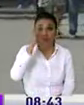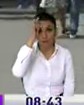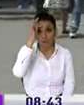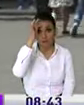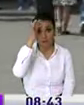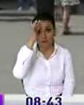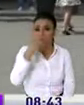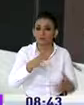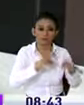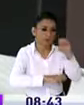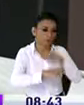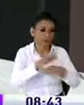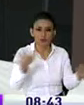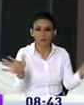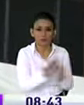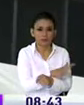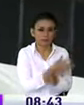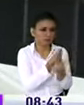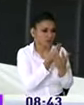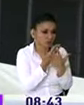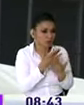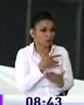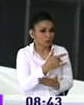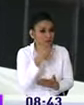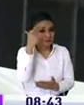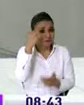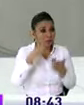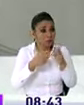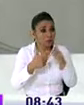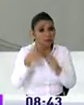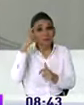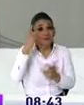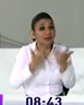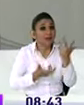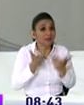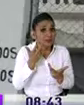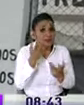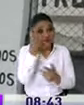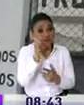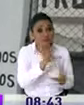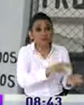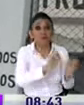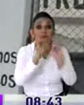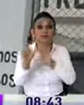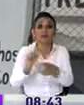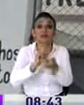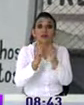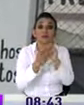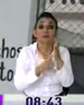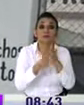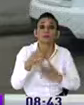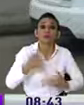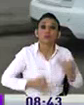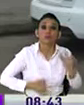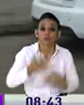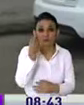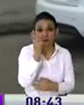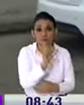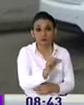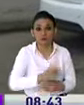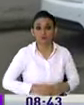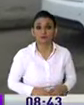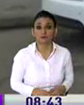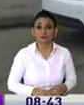chequeo integral también para conocer su condición mental. La decisión de su traslado estaría en manos del Ministerio de Justicia. Desde Los